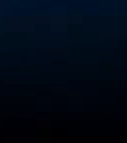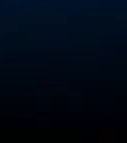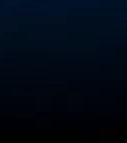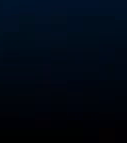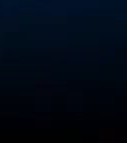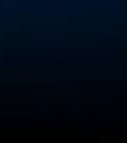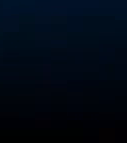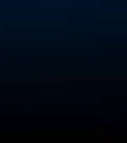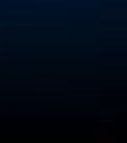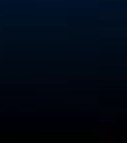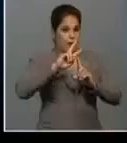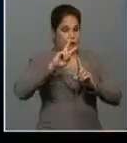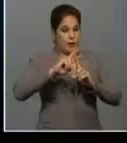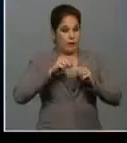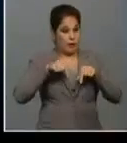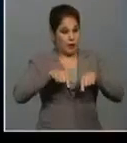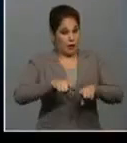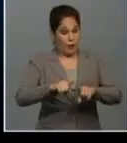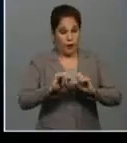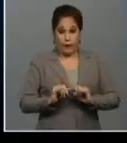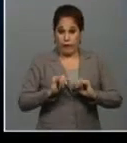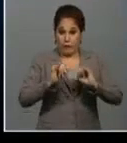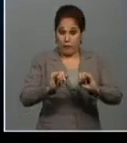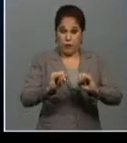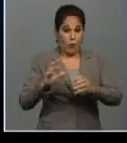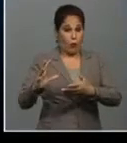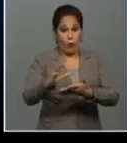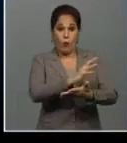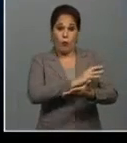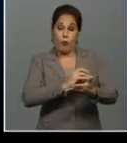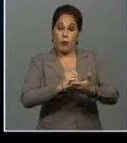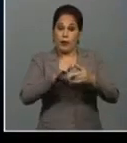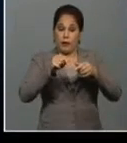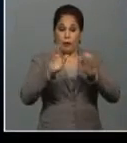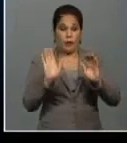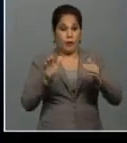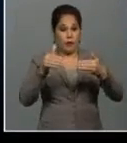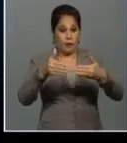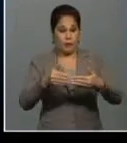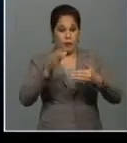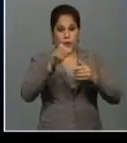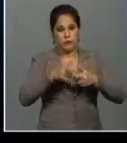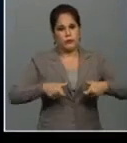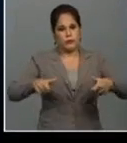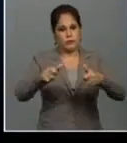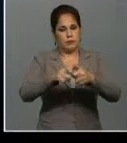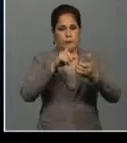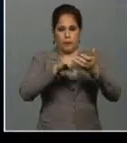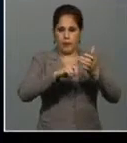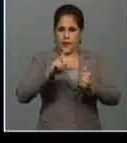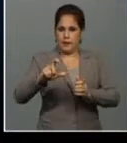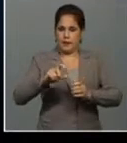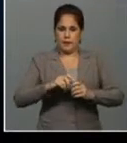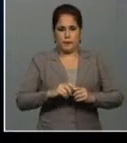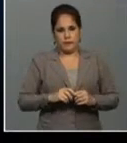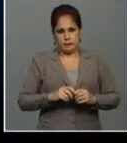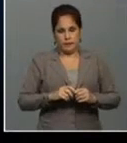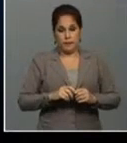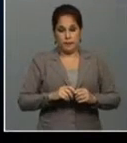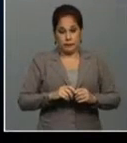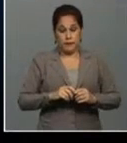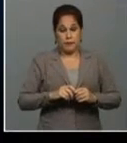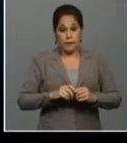amigos televidentes les hemos transmitido íntegramente la sesión de clausura del octavo congreso del partido comunista de cuba